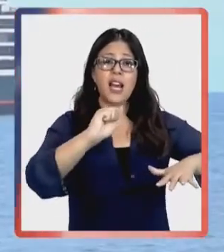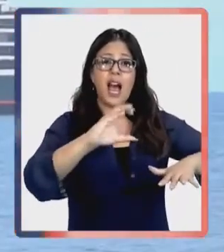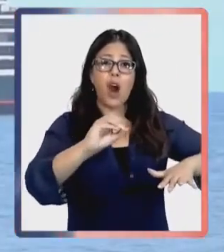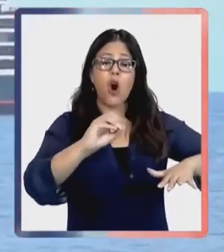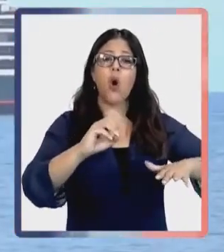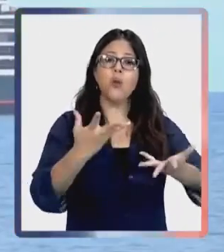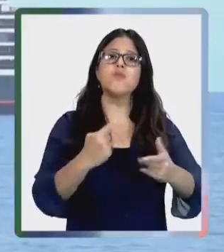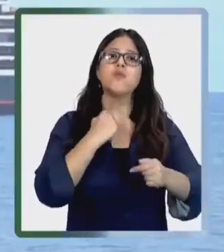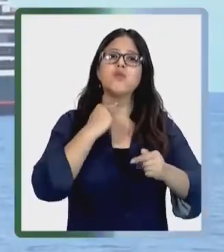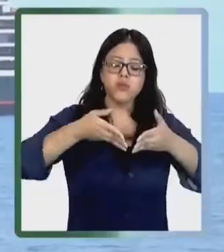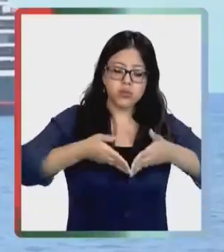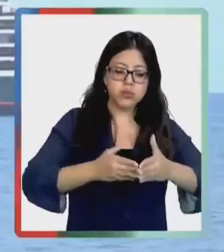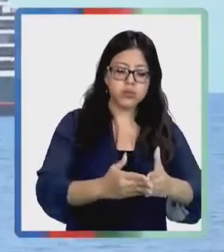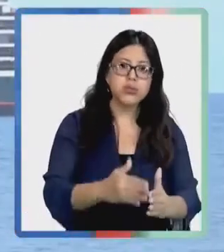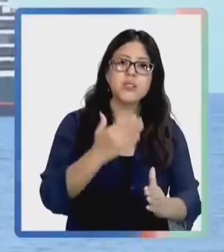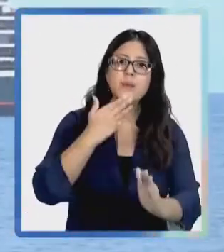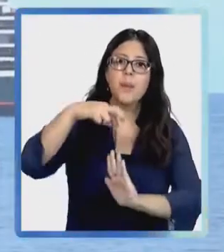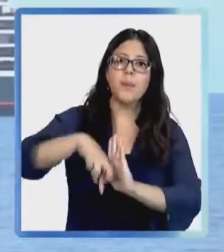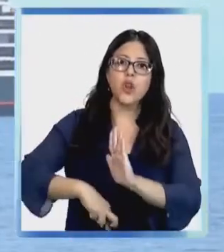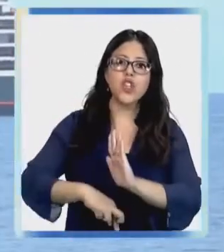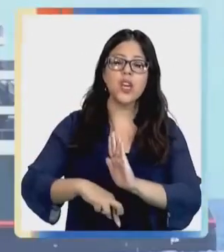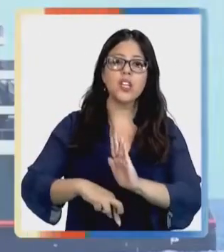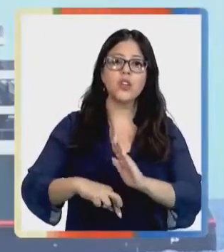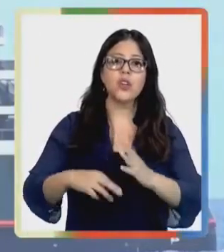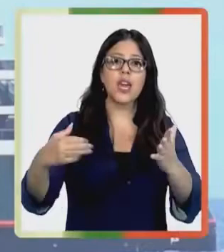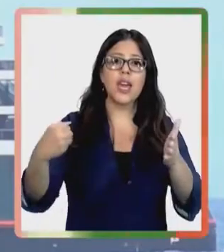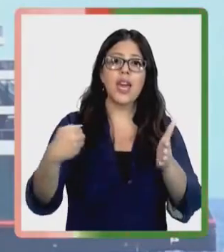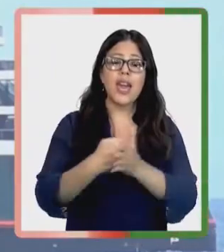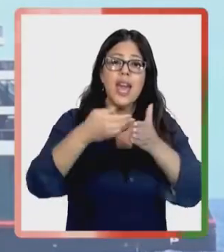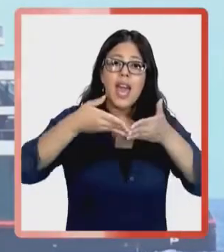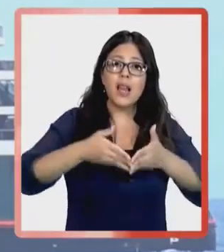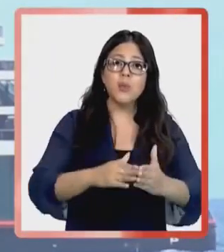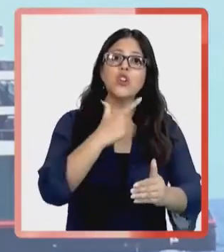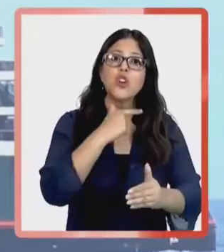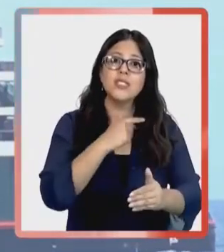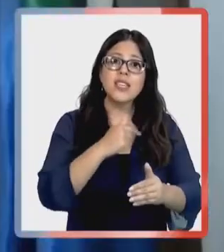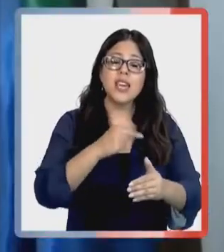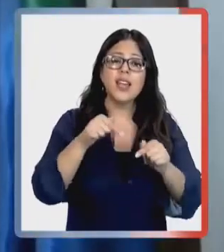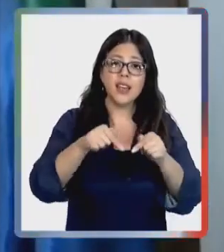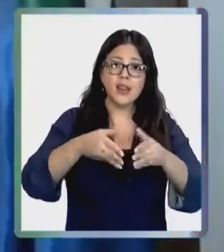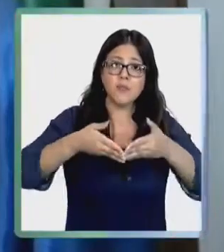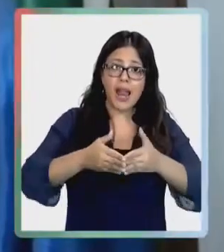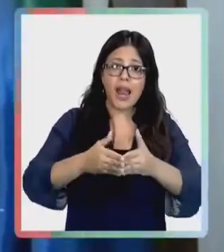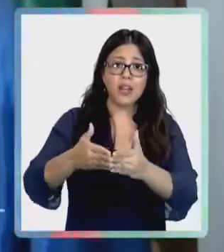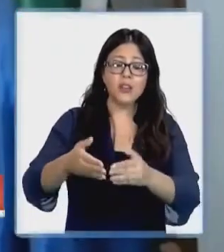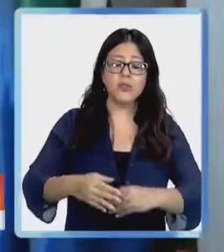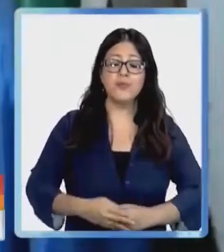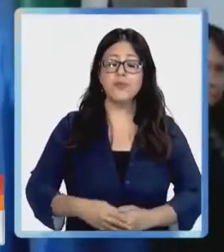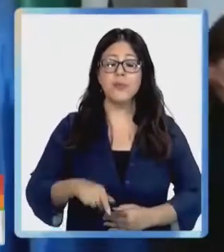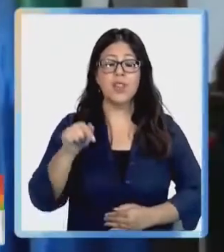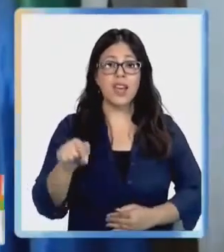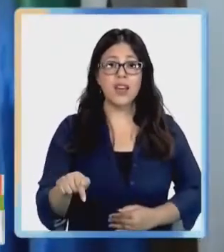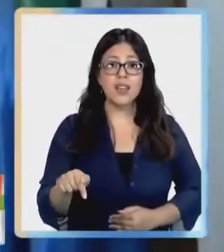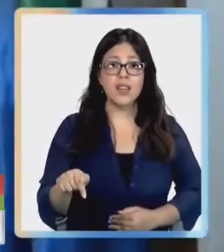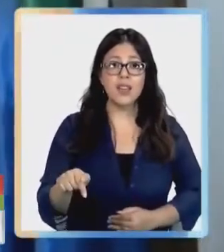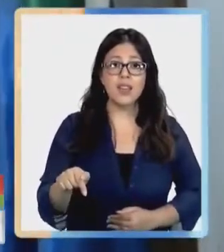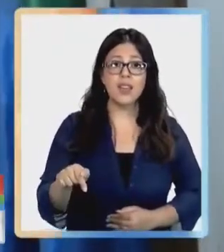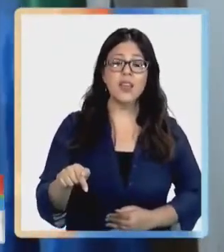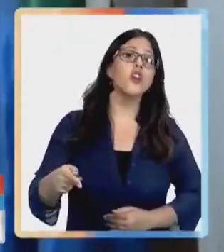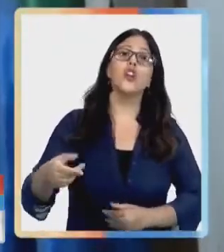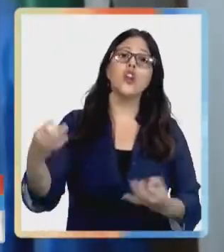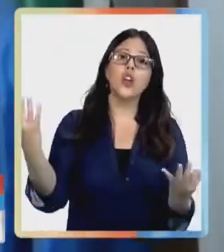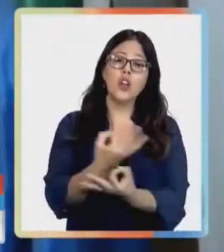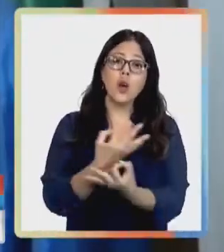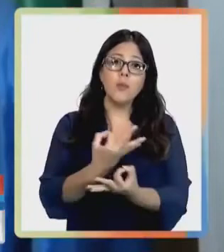que se pretende construir para estas naves. Según lo que ellos nos señalaron, por los estudios que tienen, el 33% de los